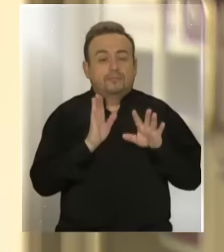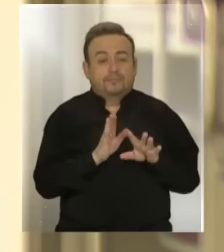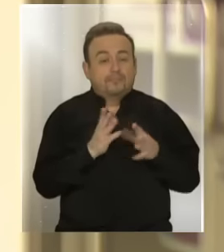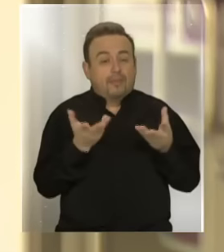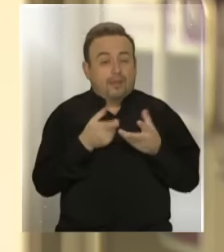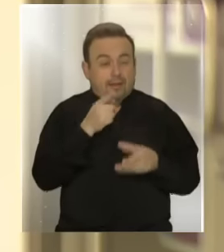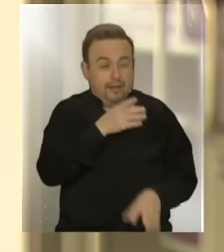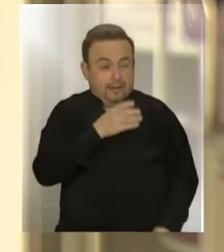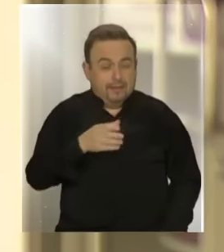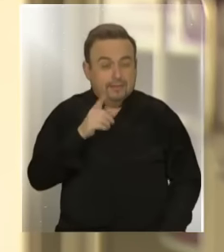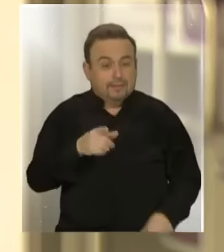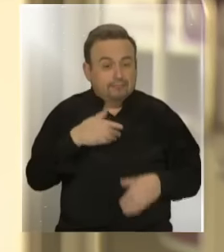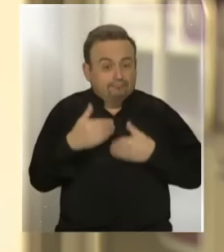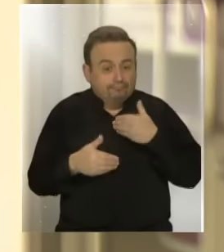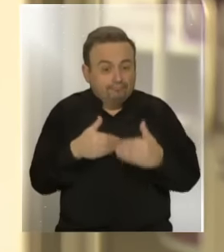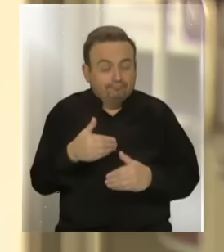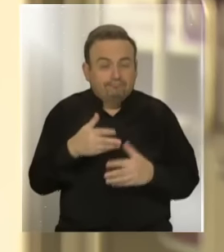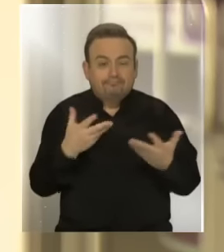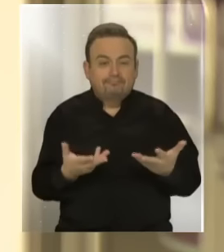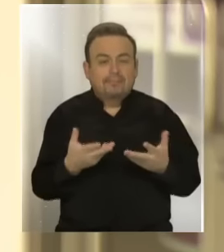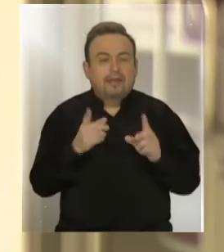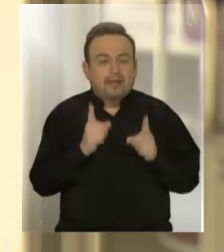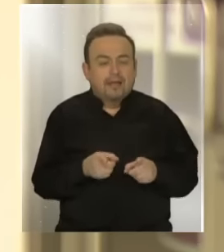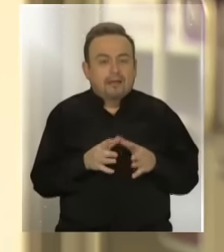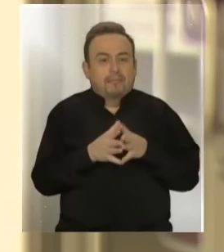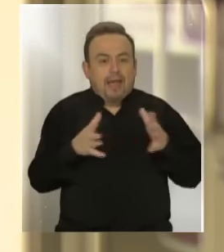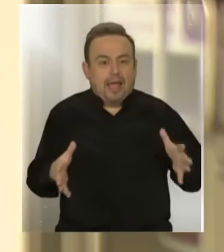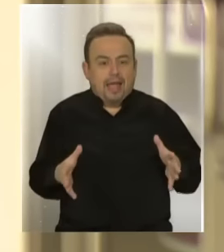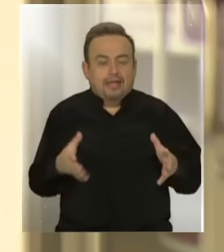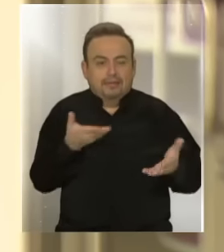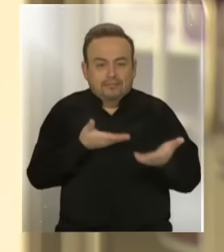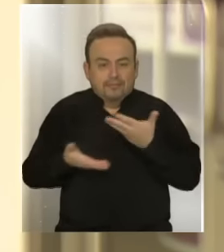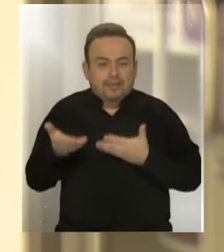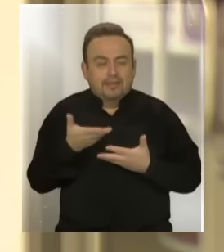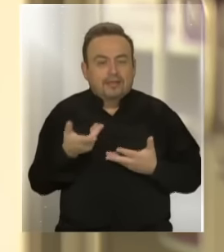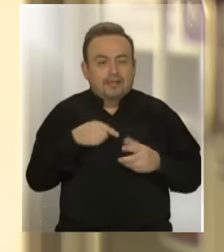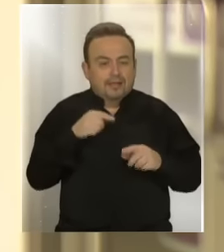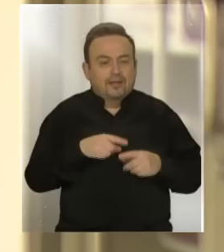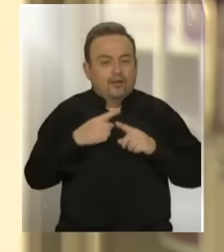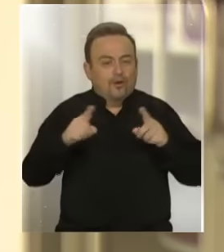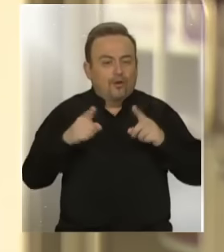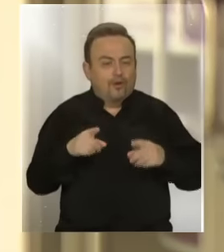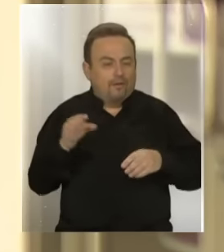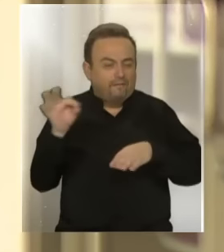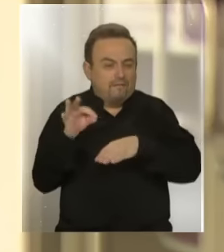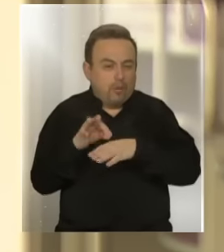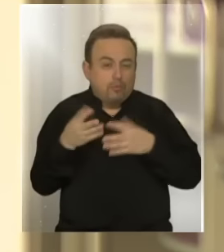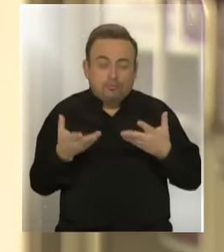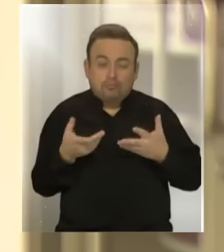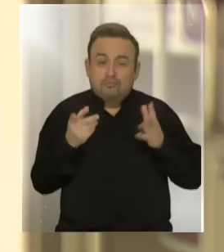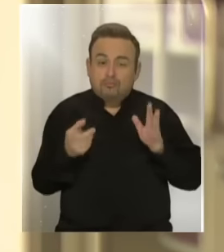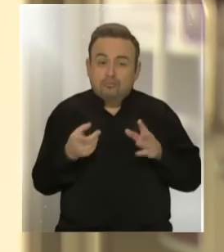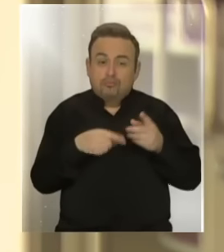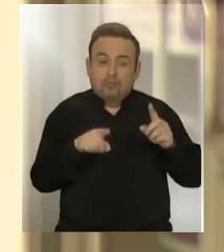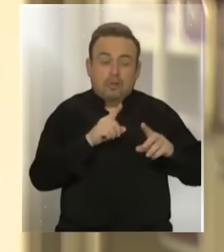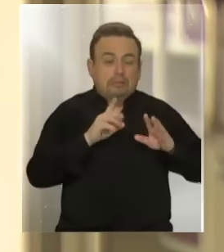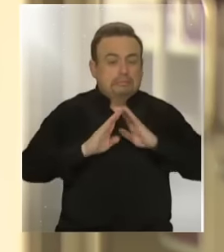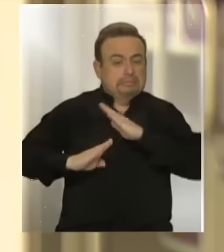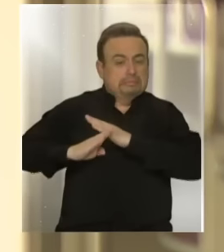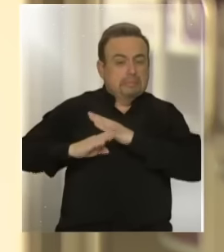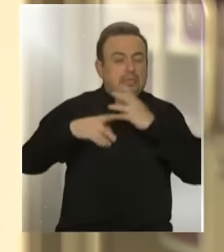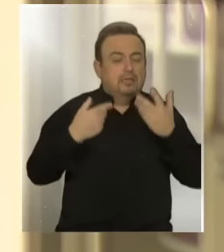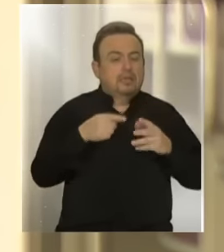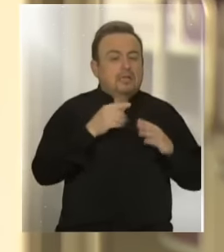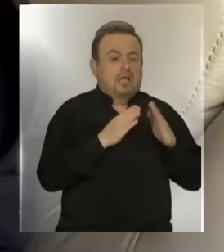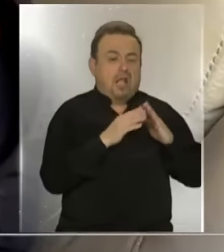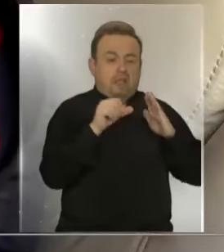hecho que la gente empiece a circular, va a haber mayor intercambio y exposición a otros virus que muchos se evitaron porque la gente